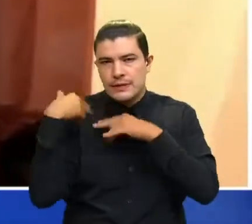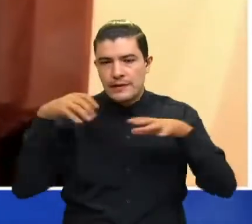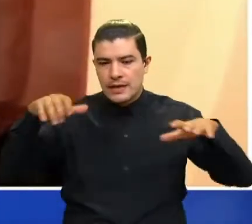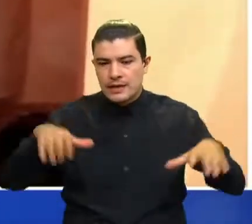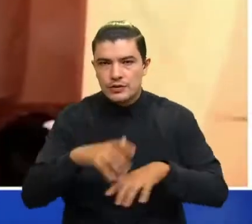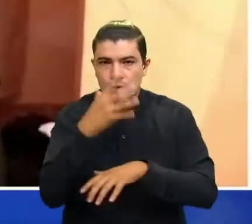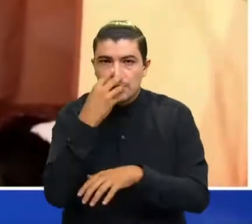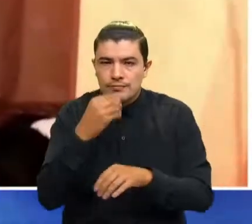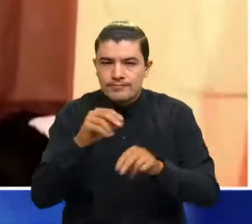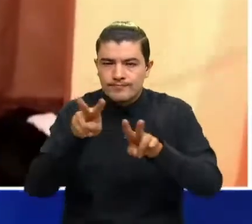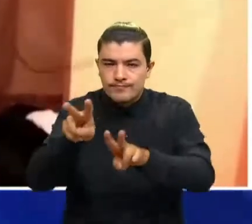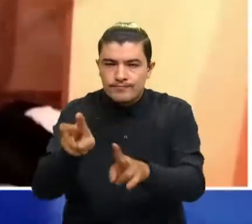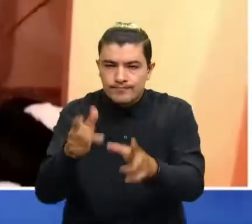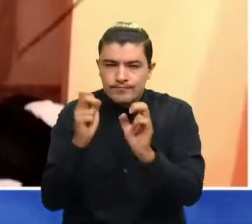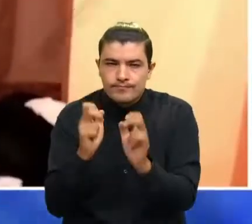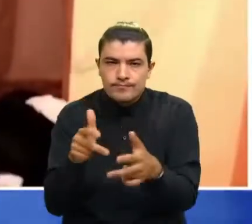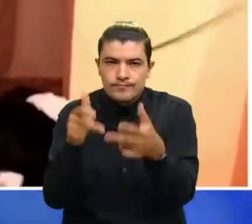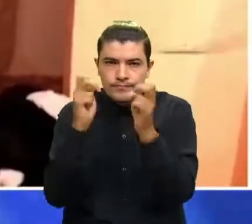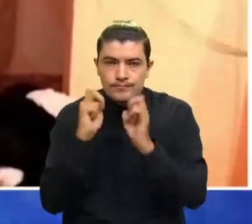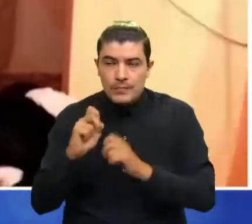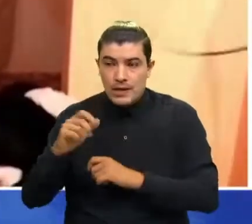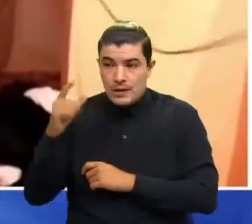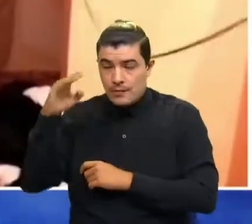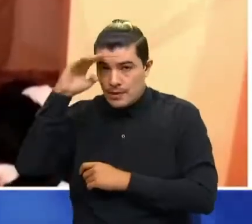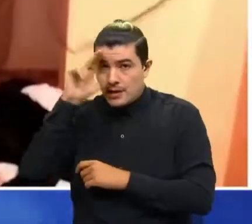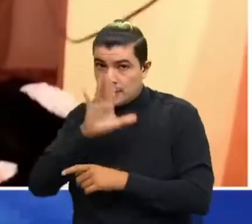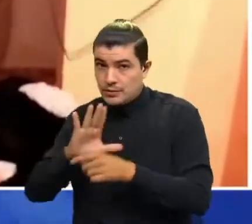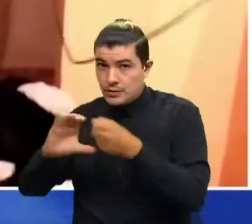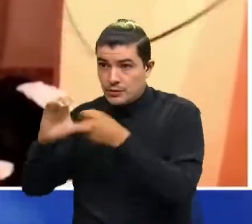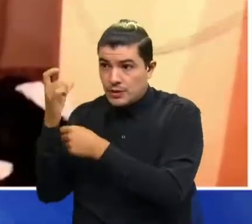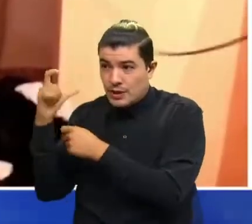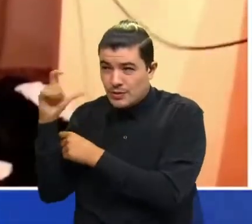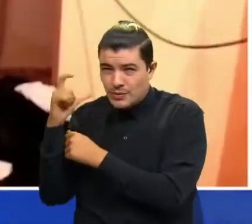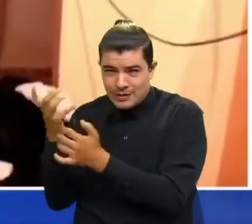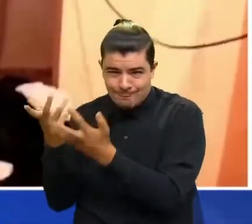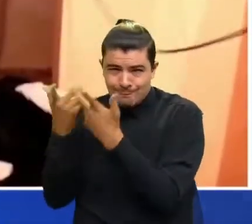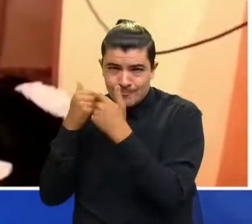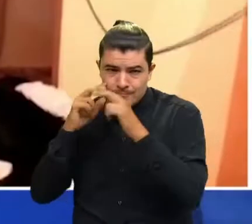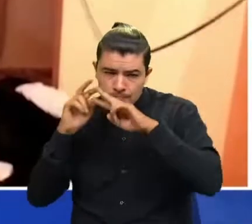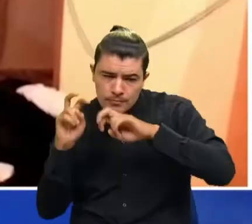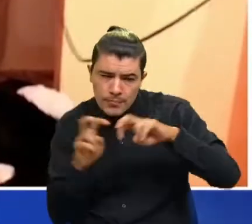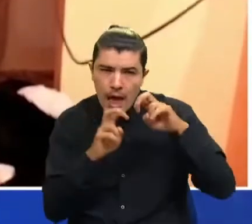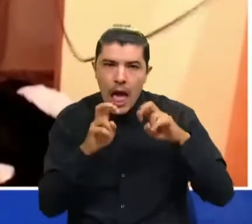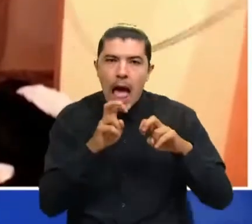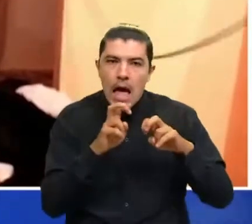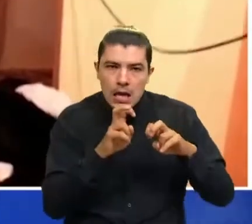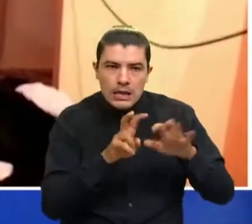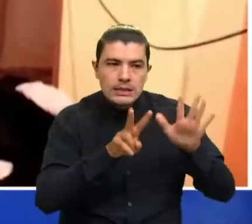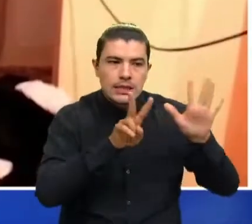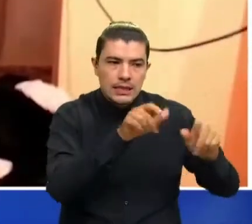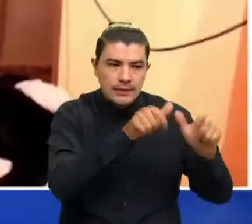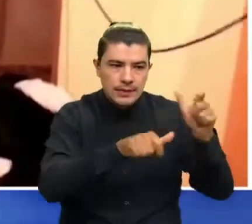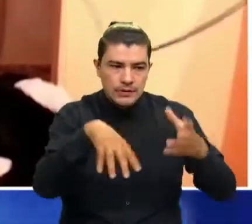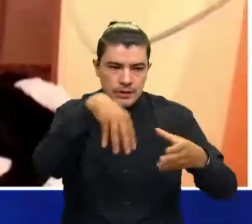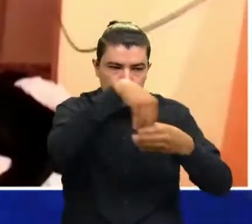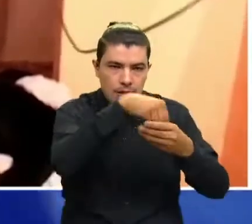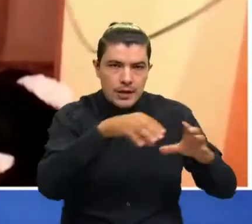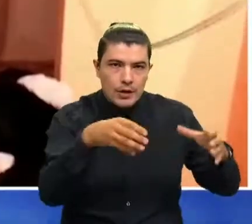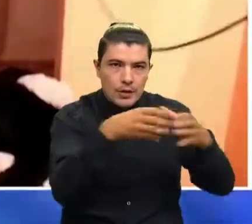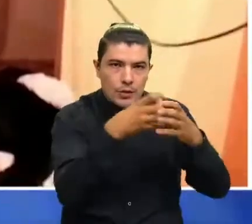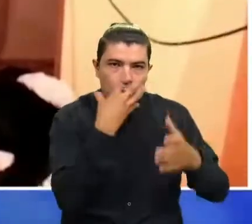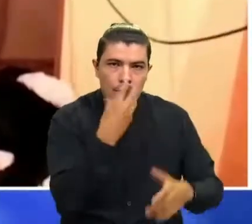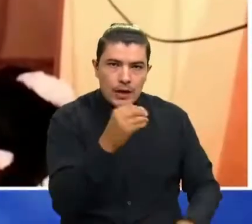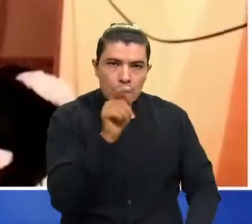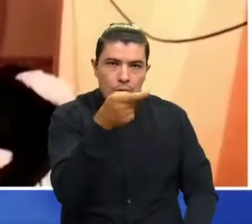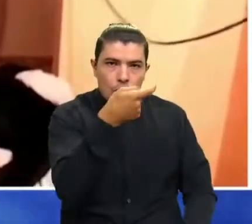información entregada por la Policía Metropolitana de Cúcuta, estas 7 personas eran integrantes del Clan del Golfo y se dedicarían